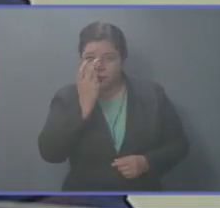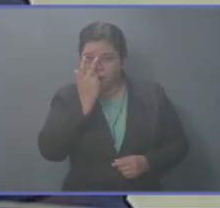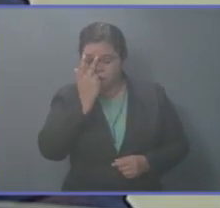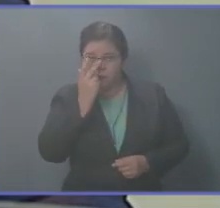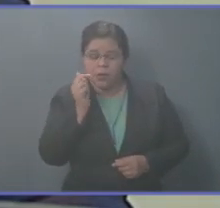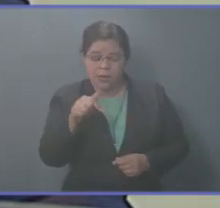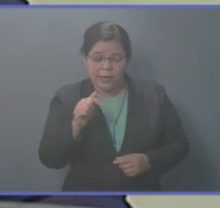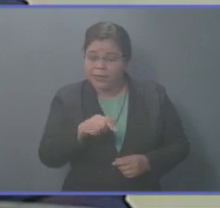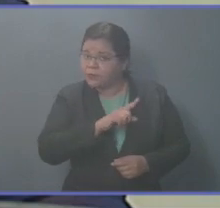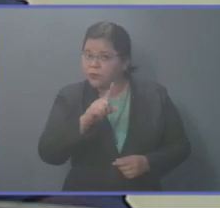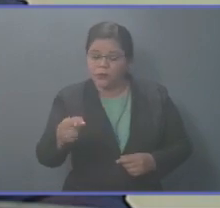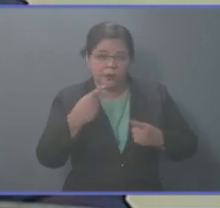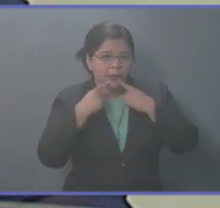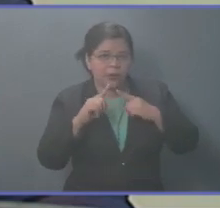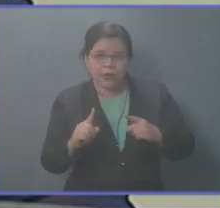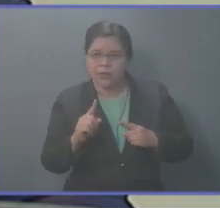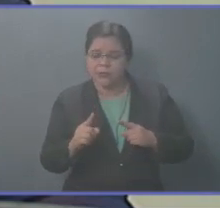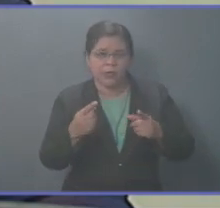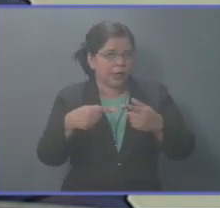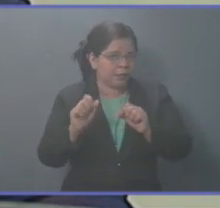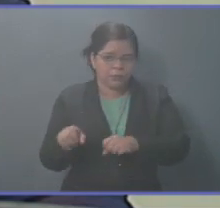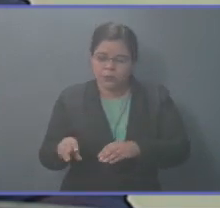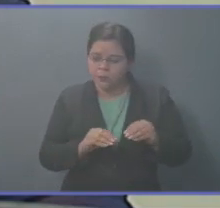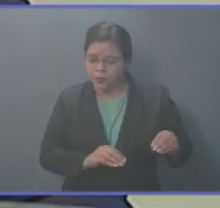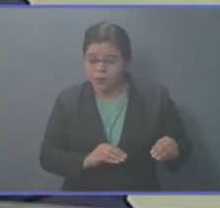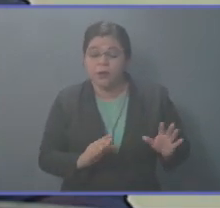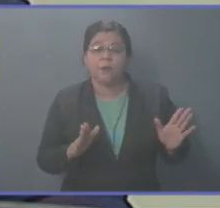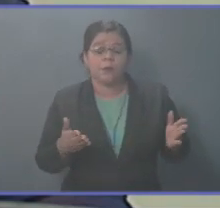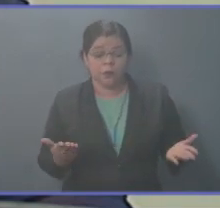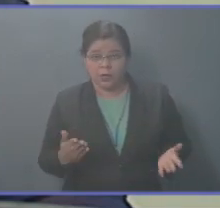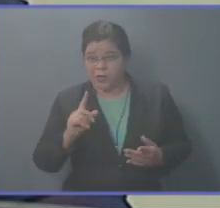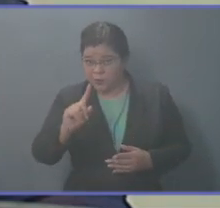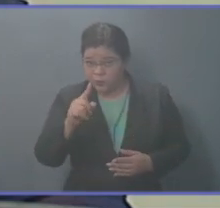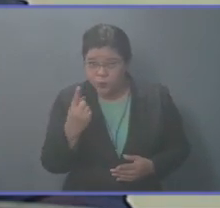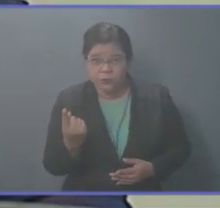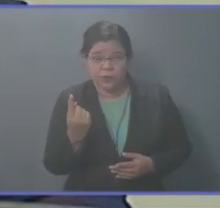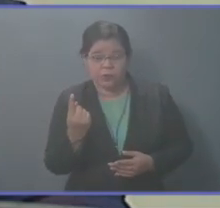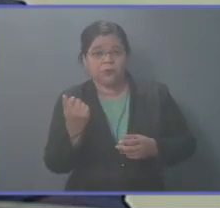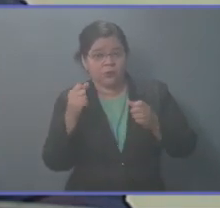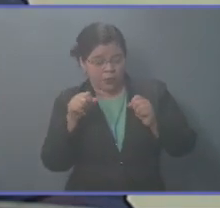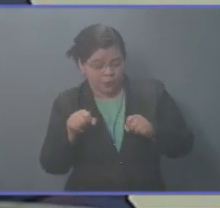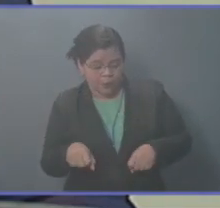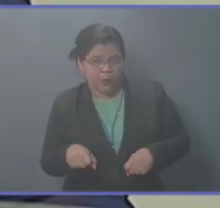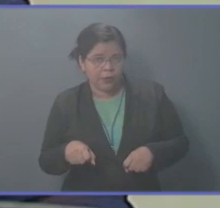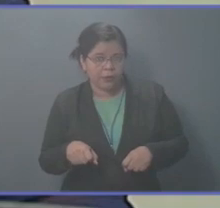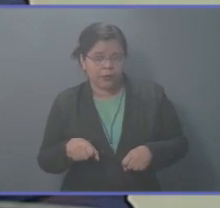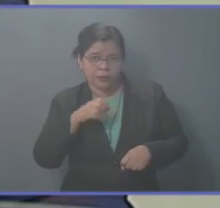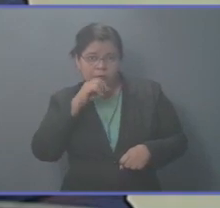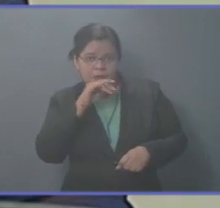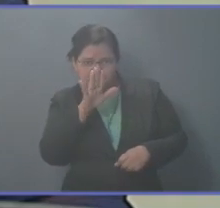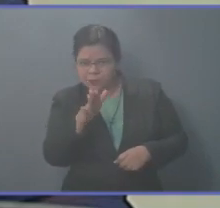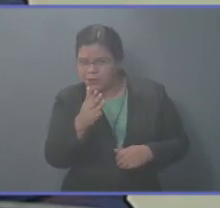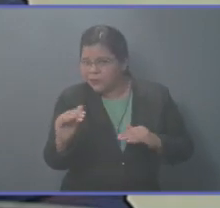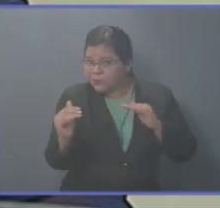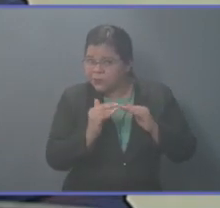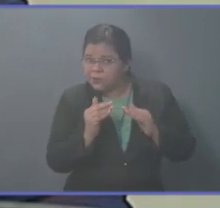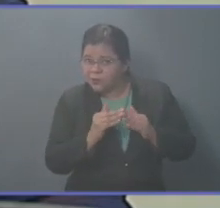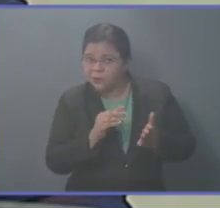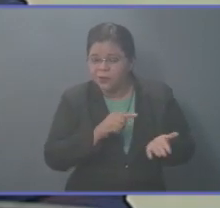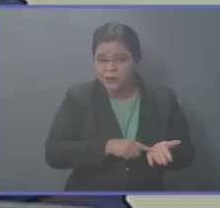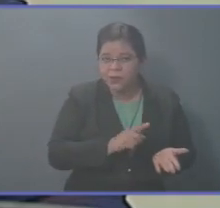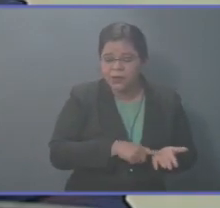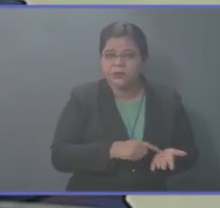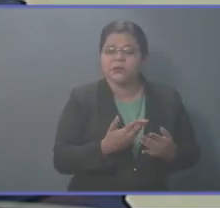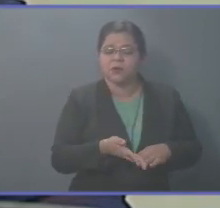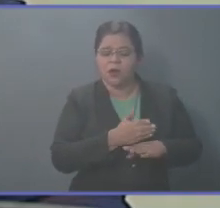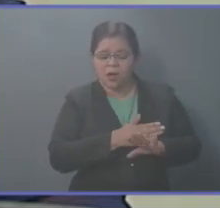demanda no debe declararse improcedente, ya que los únicos supuestos de improcedencia similares a este caso han